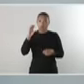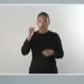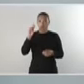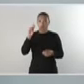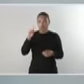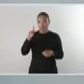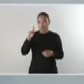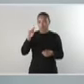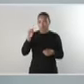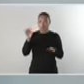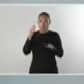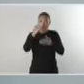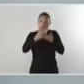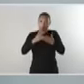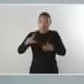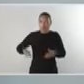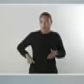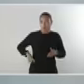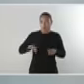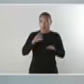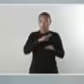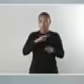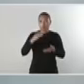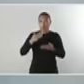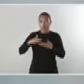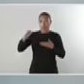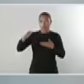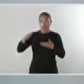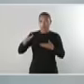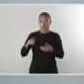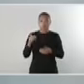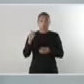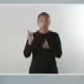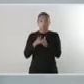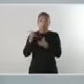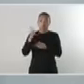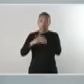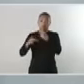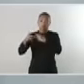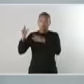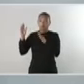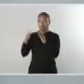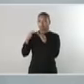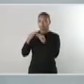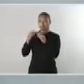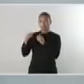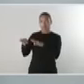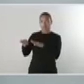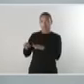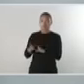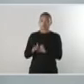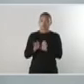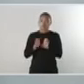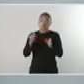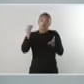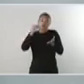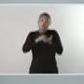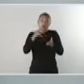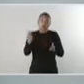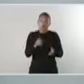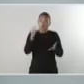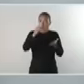mi gobierno me pueden mandar de regreso a mi casa si el pueblo pone el pueblo quita